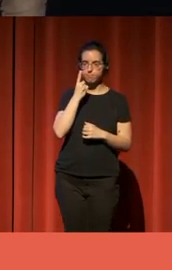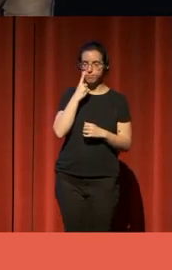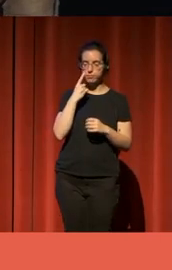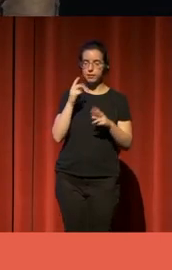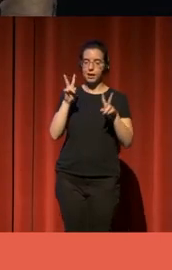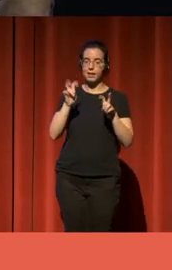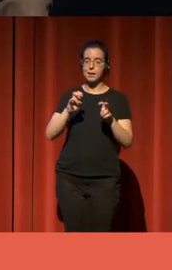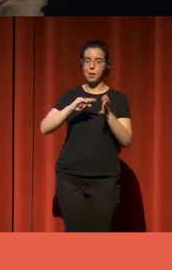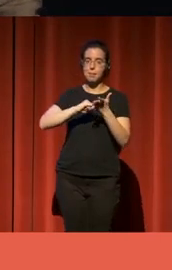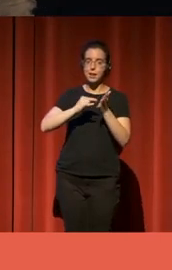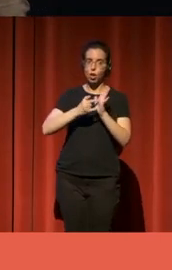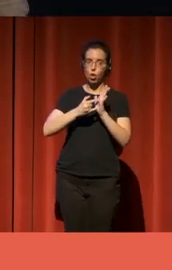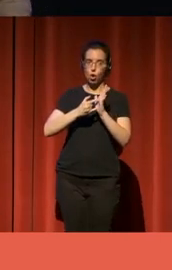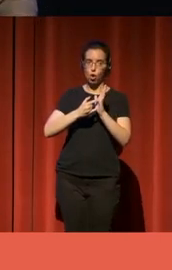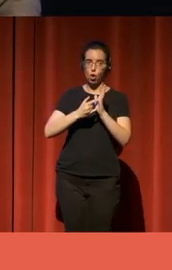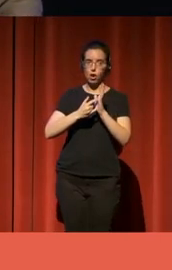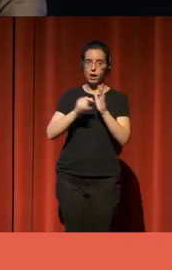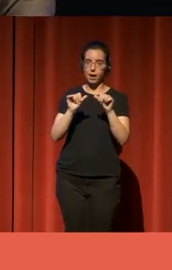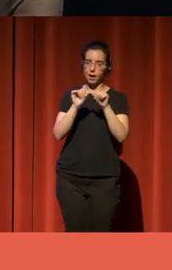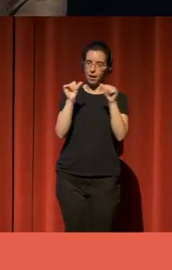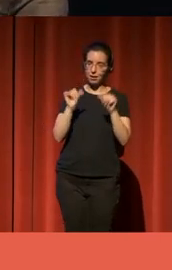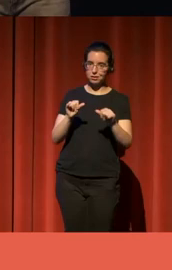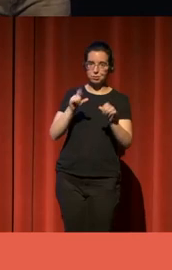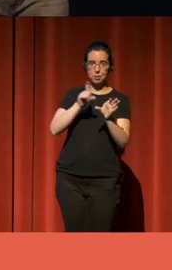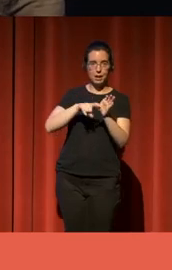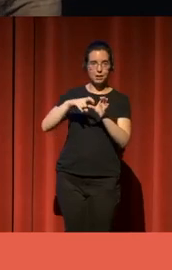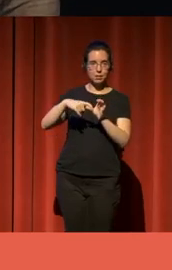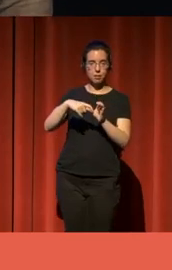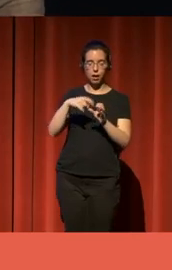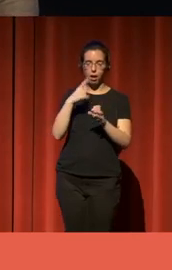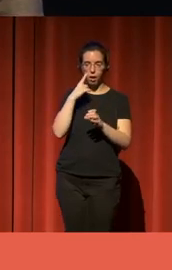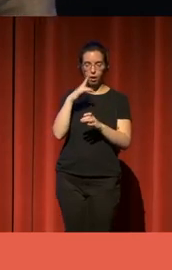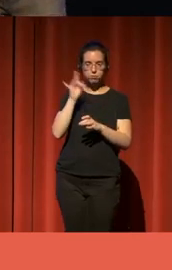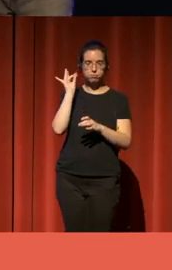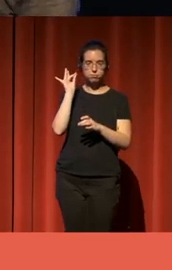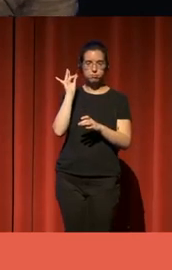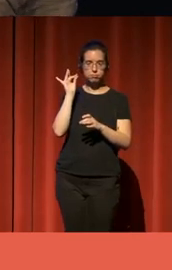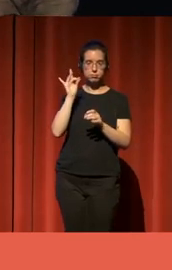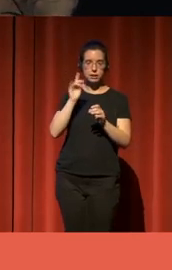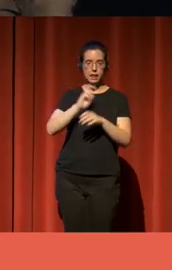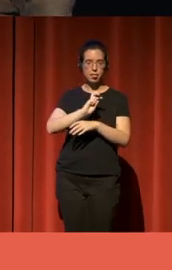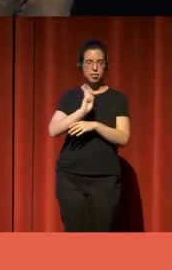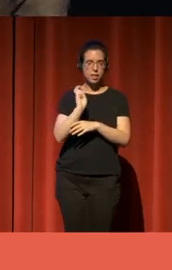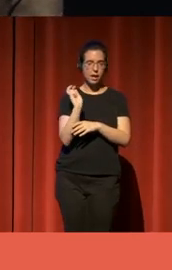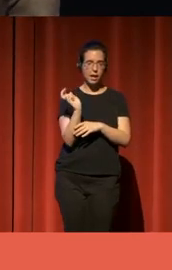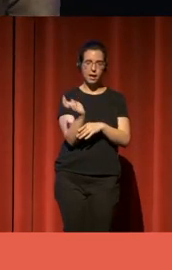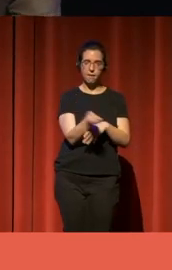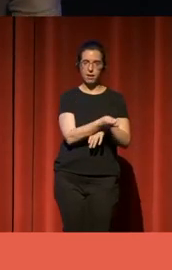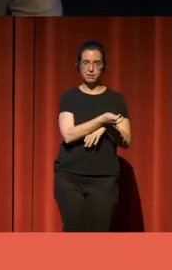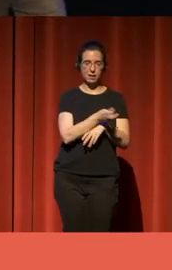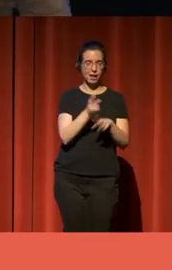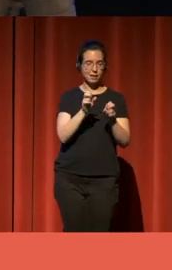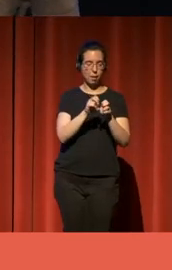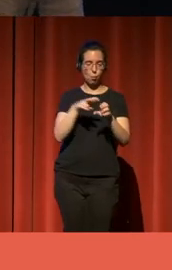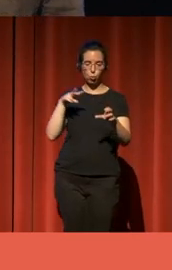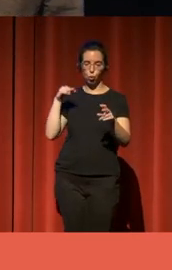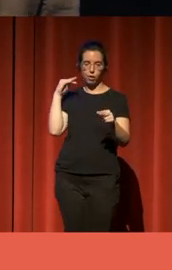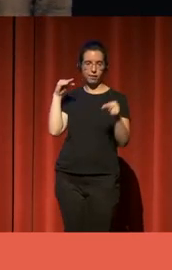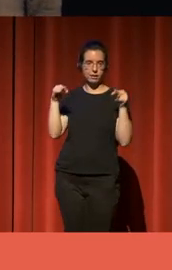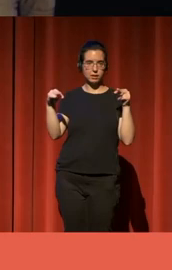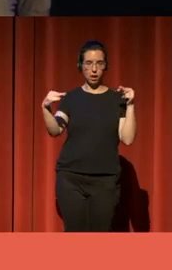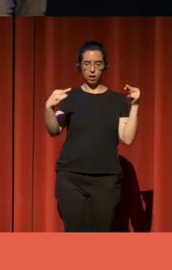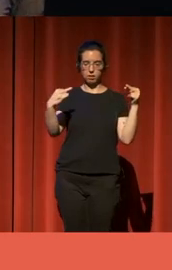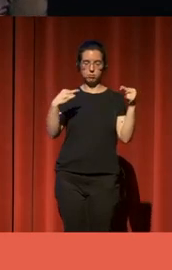de metodologías participativas eh Se observa una diversidad de enfoques metodológicos eh en el